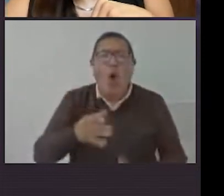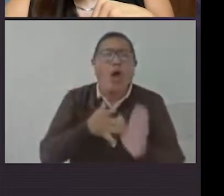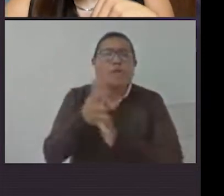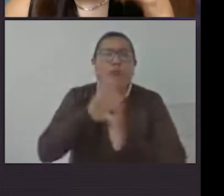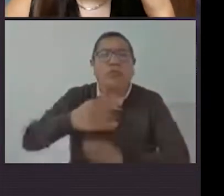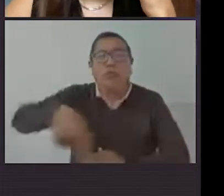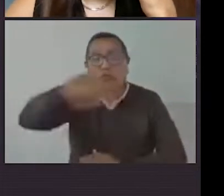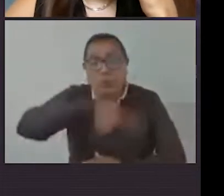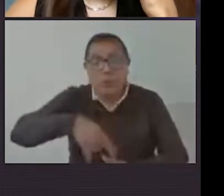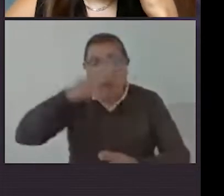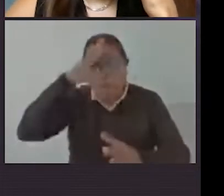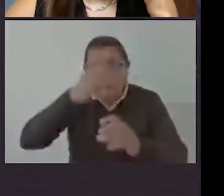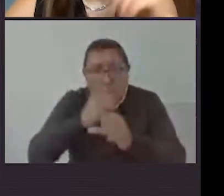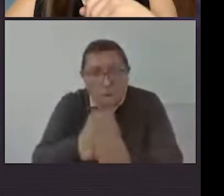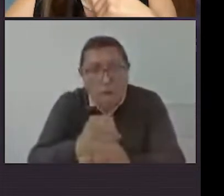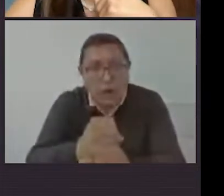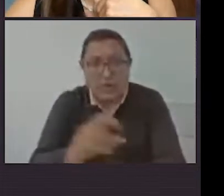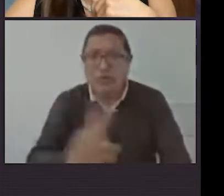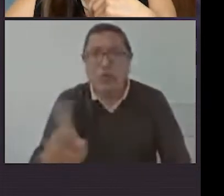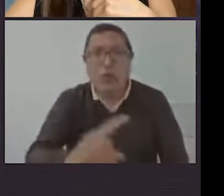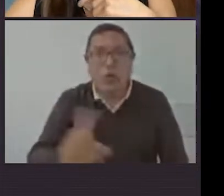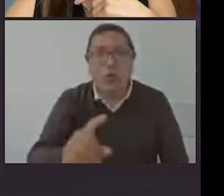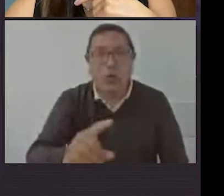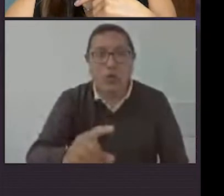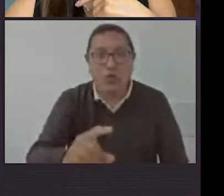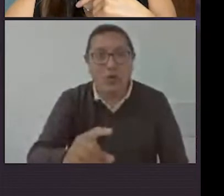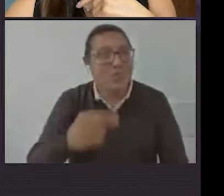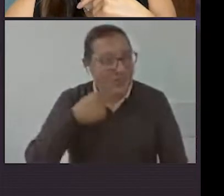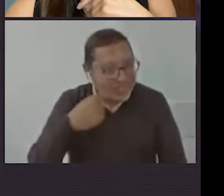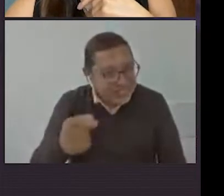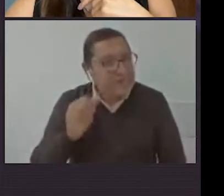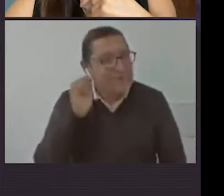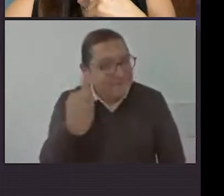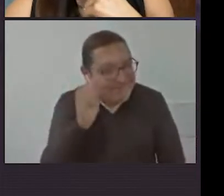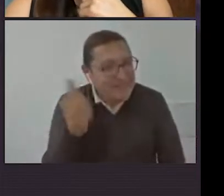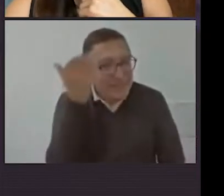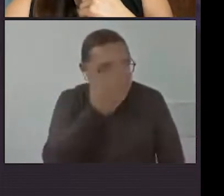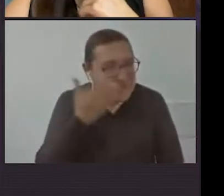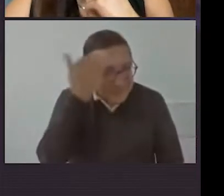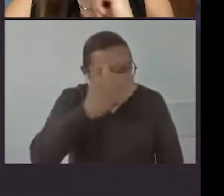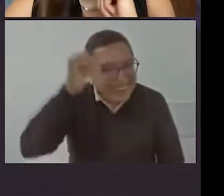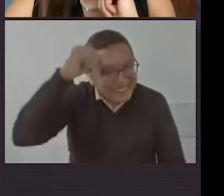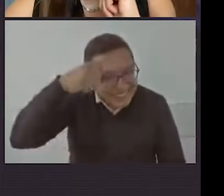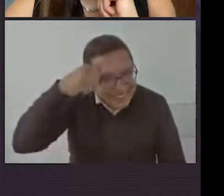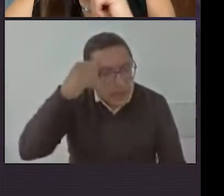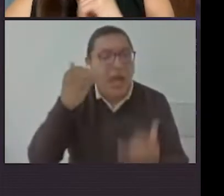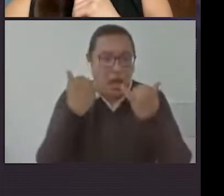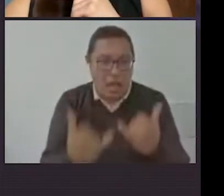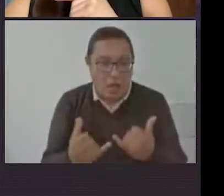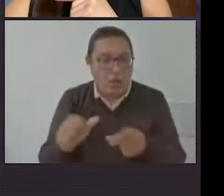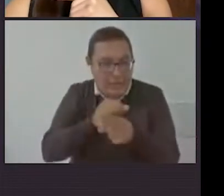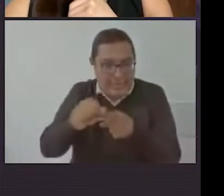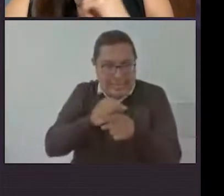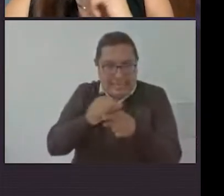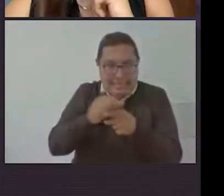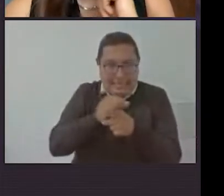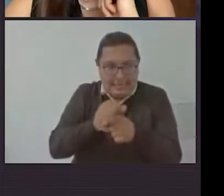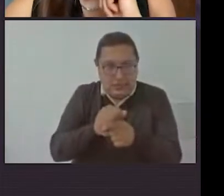Entonces, en este momento vamos a hacer un ejercicio para que tú mismo o tú